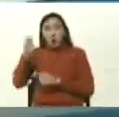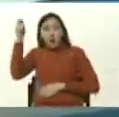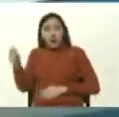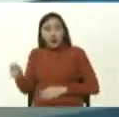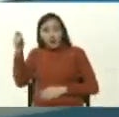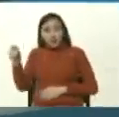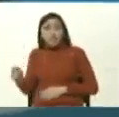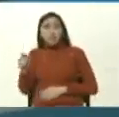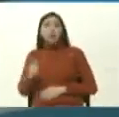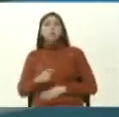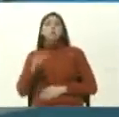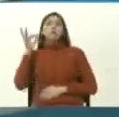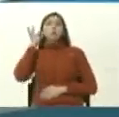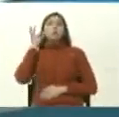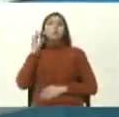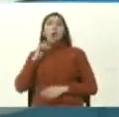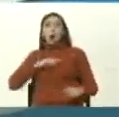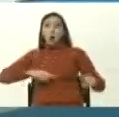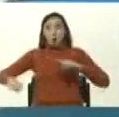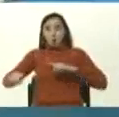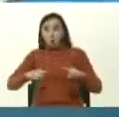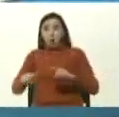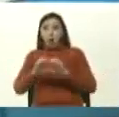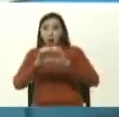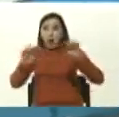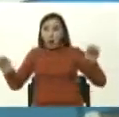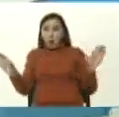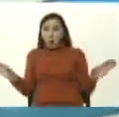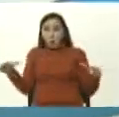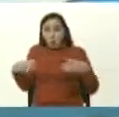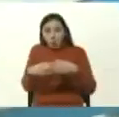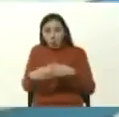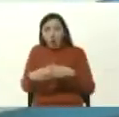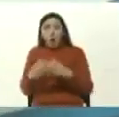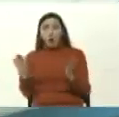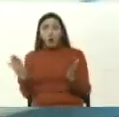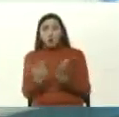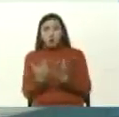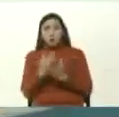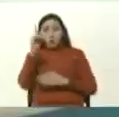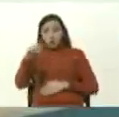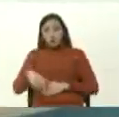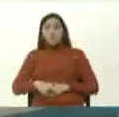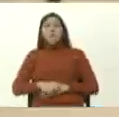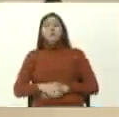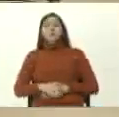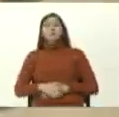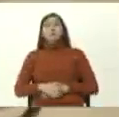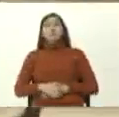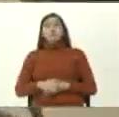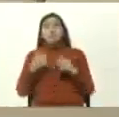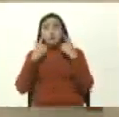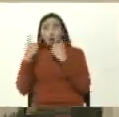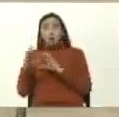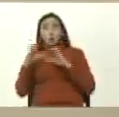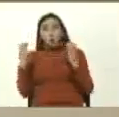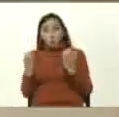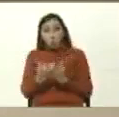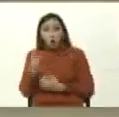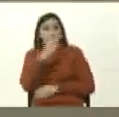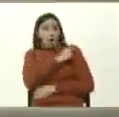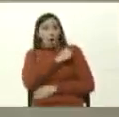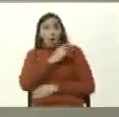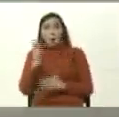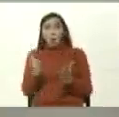Chávez, que está precisamente en la Coordinación de Educación. El equipo de la institución, me permiten, vamos a ir caminando hacia los salones. Está la directora Lady